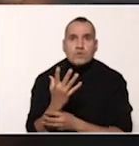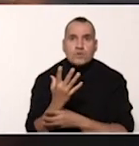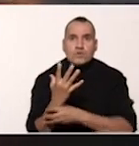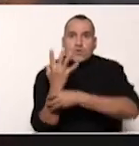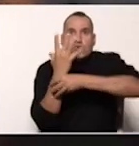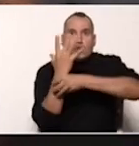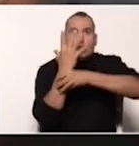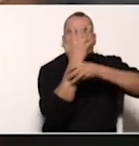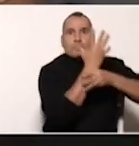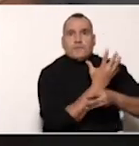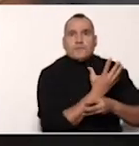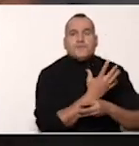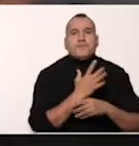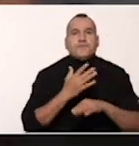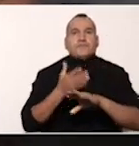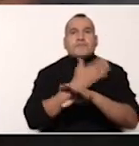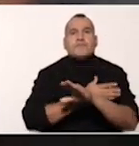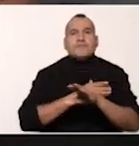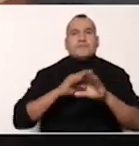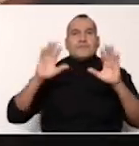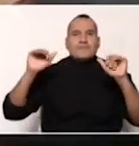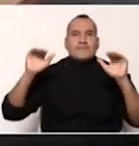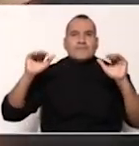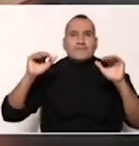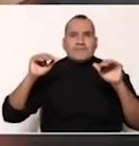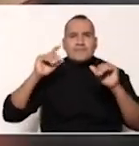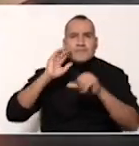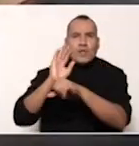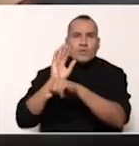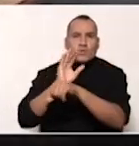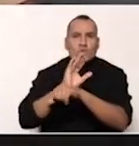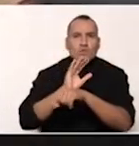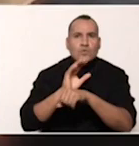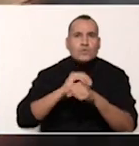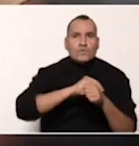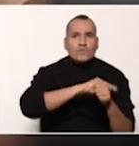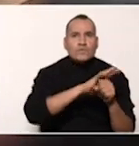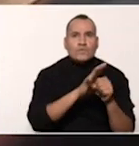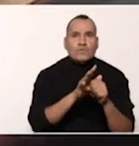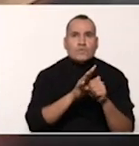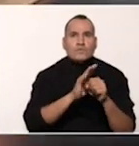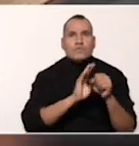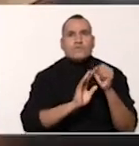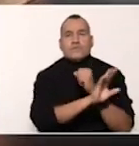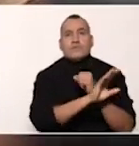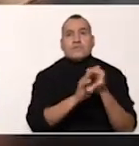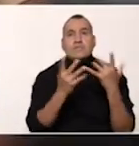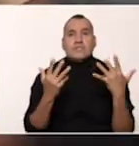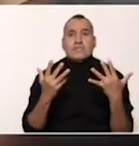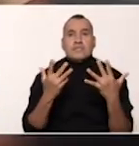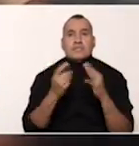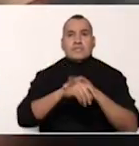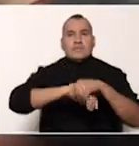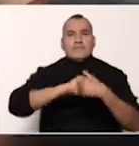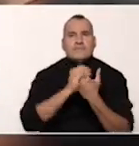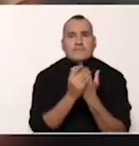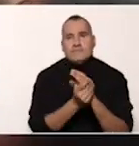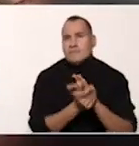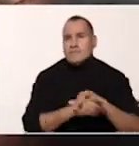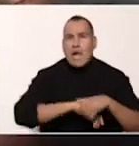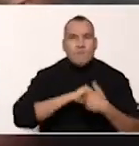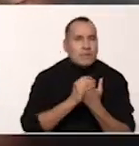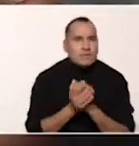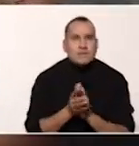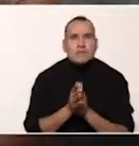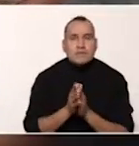me despido sin antes recordarle las medidas de prevención para el contagio de COVID-19. Lávate las manos constantemente con agua y